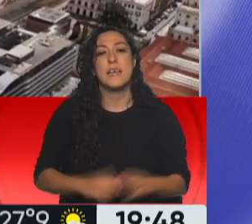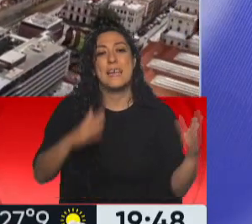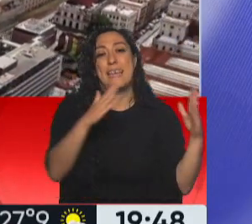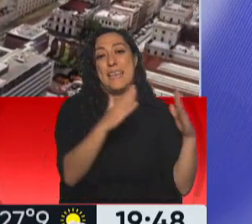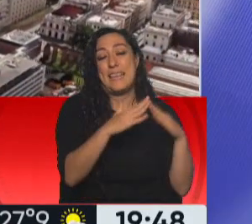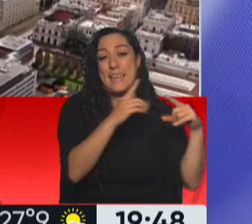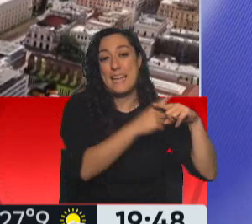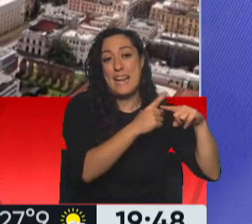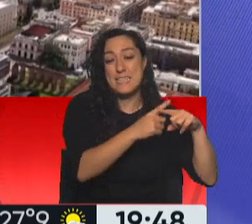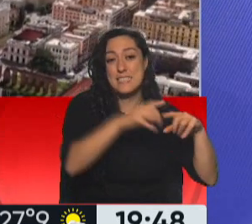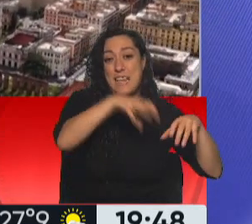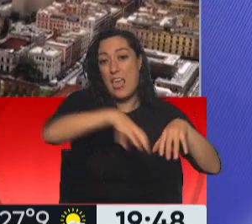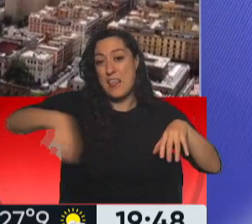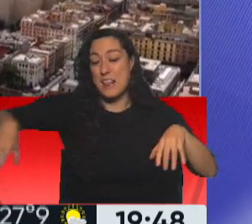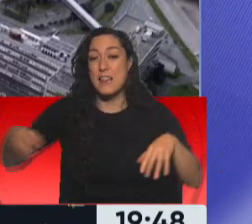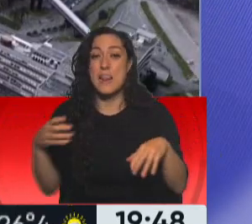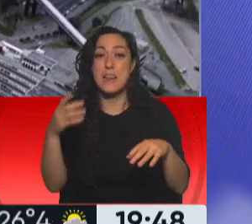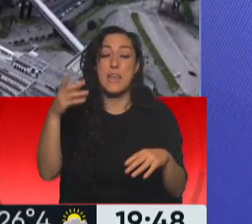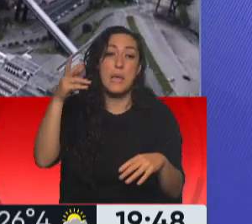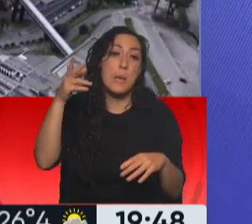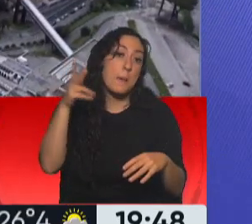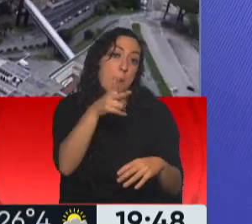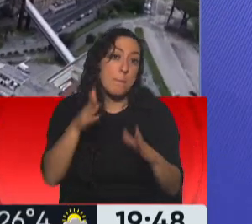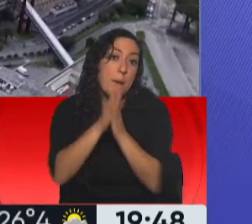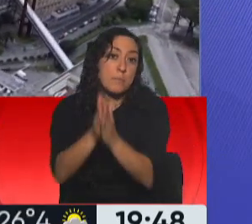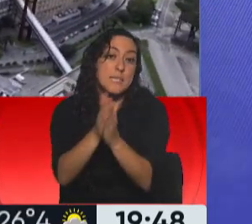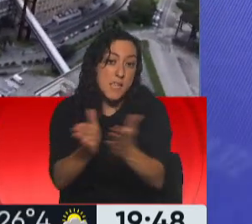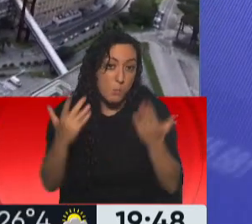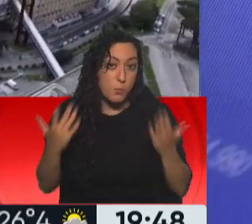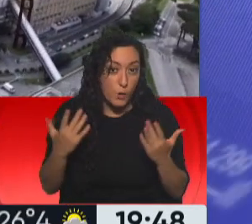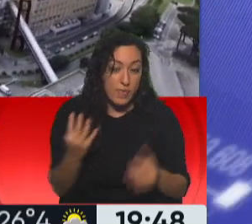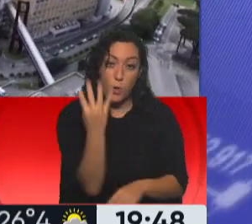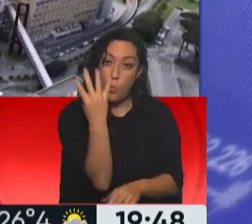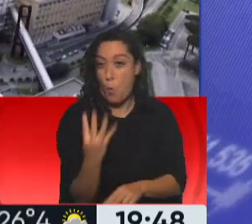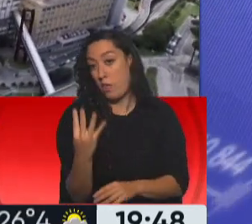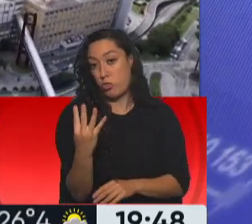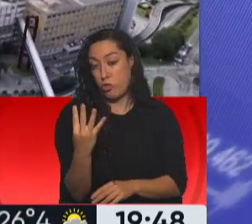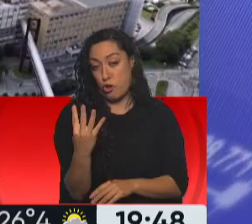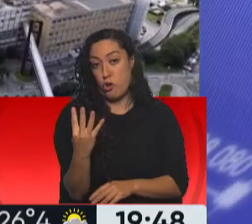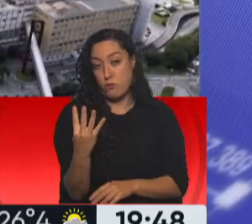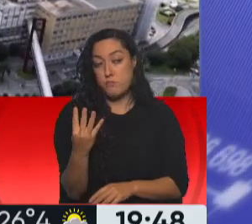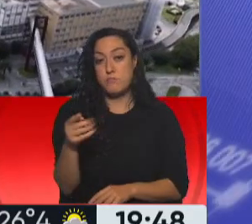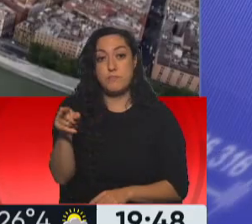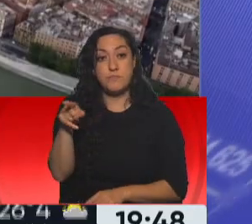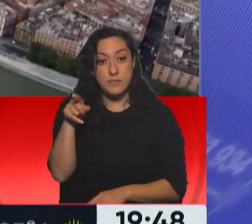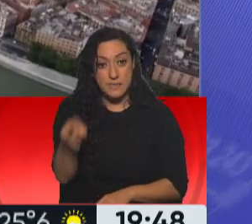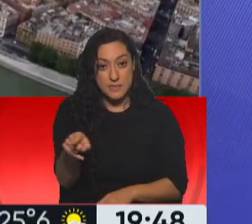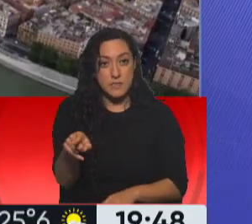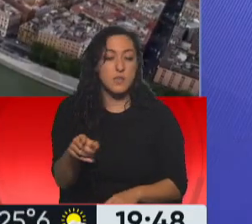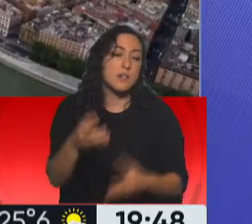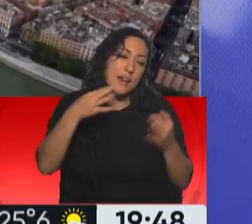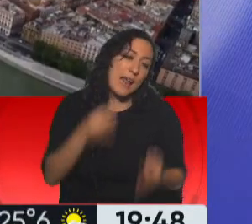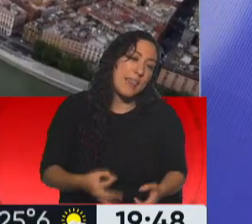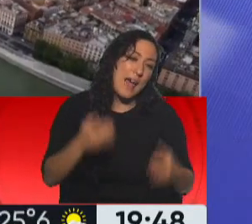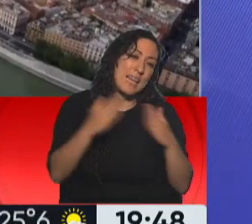papales que tiene Roma, iglesias papales son iglesias donde un papa tiene la potestad, que la tiene en cualquier iglesia,